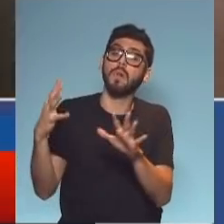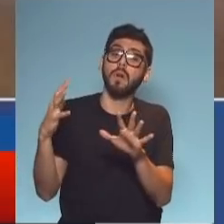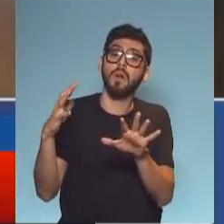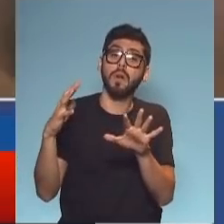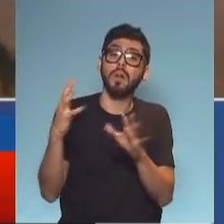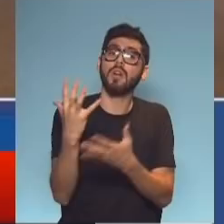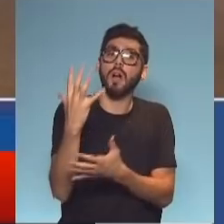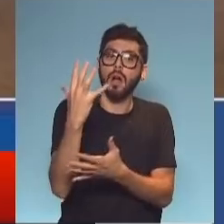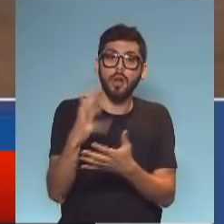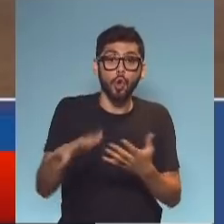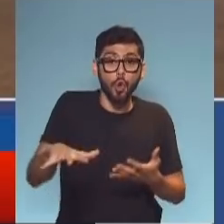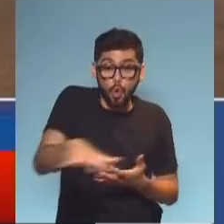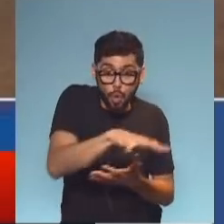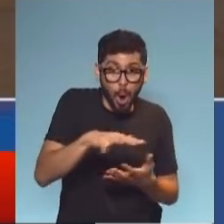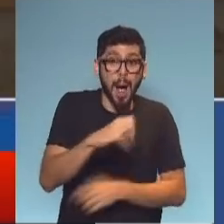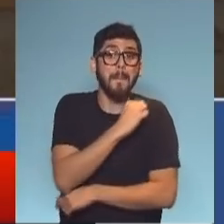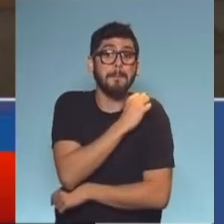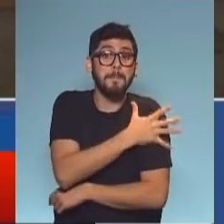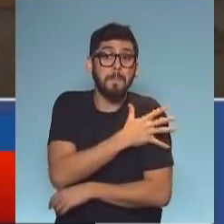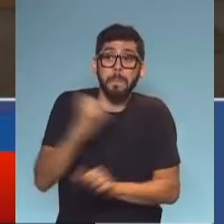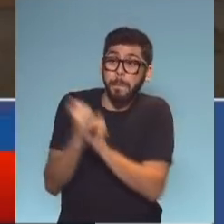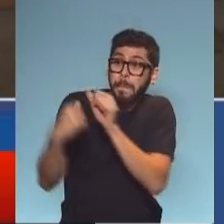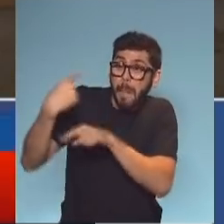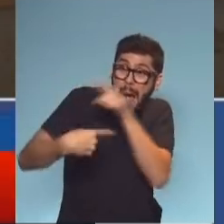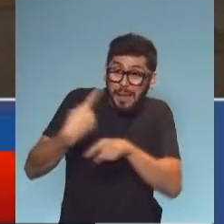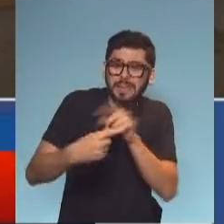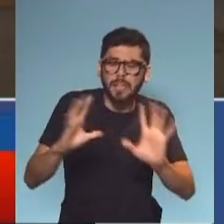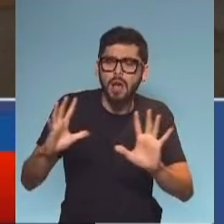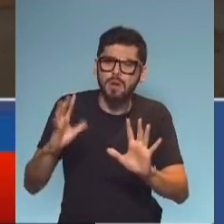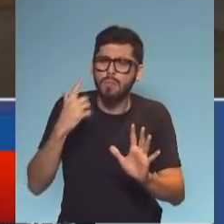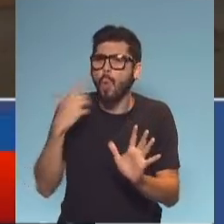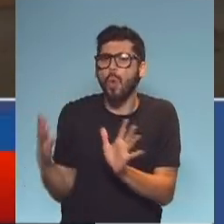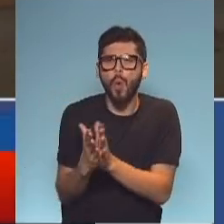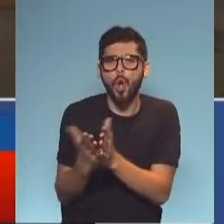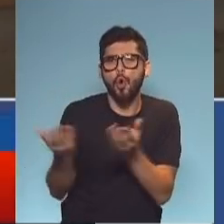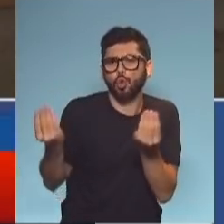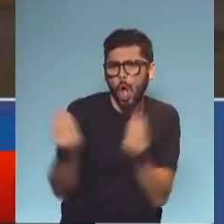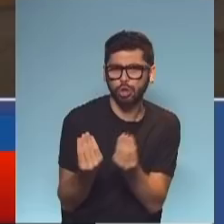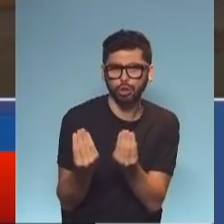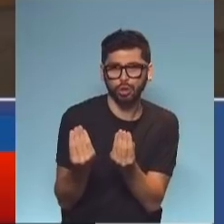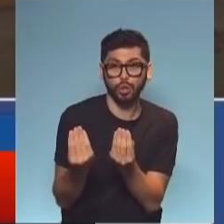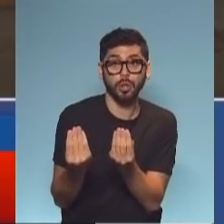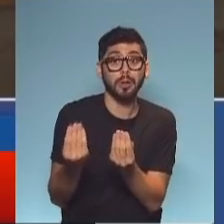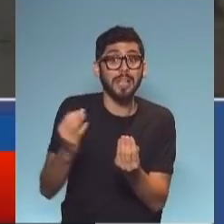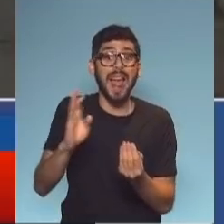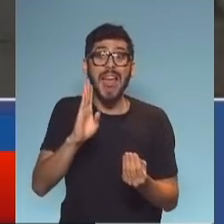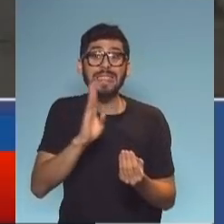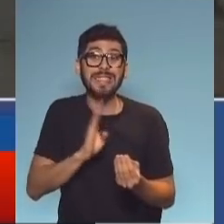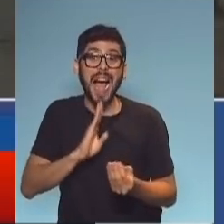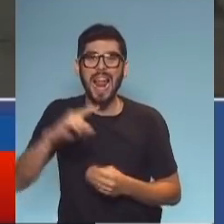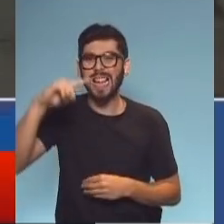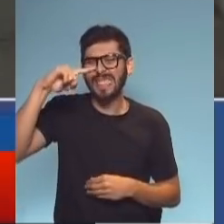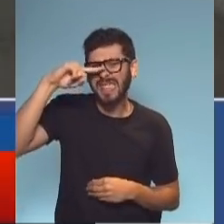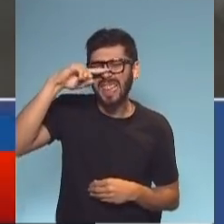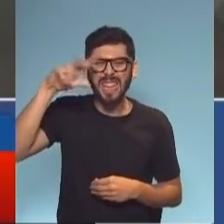con Israel en la Palestina histórica en 2 estados. El Estado de Israel sobre el 78% de